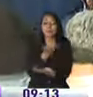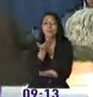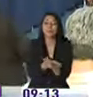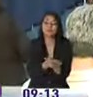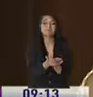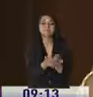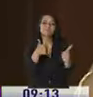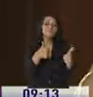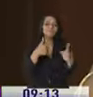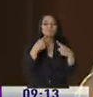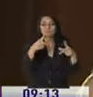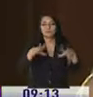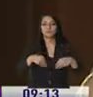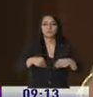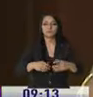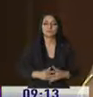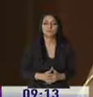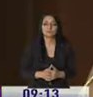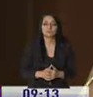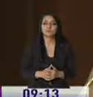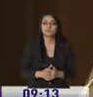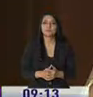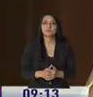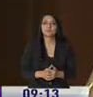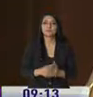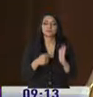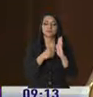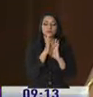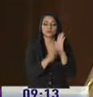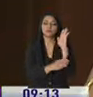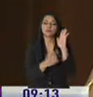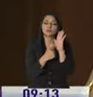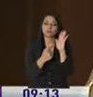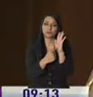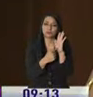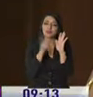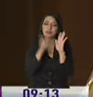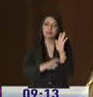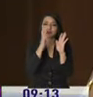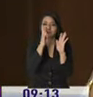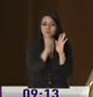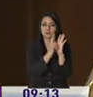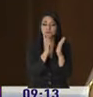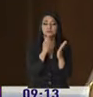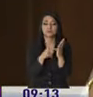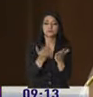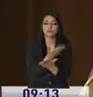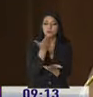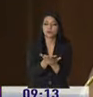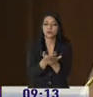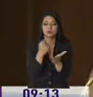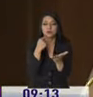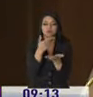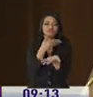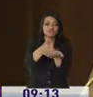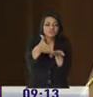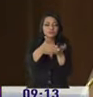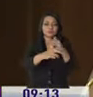viable. La discusión en general es con la Constitución en la mano. Ustedes saben que una propuesta como liberar al Ecuador